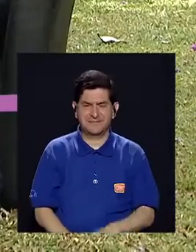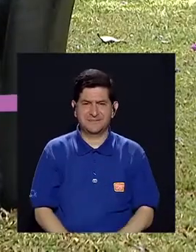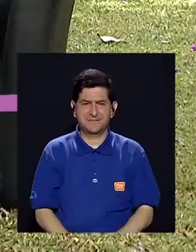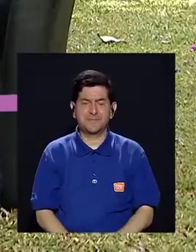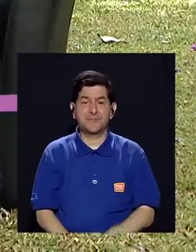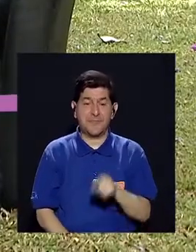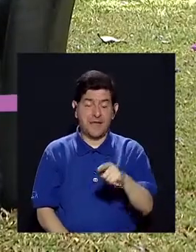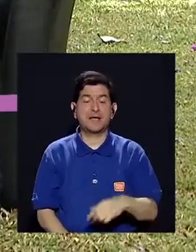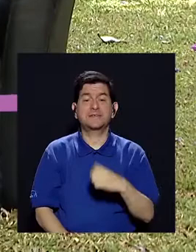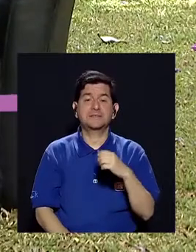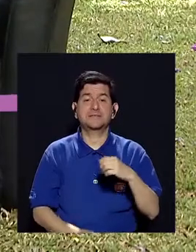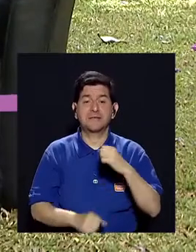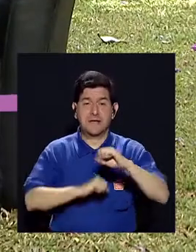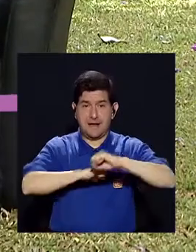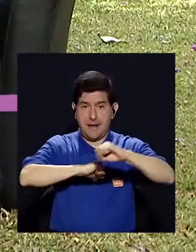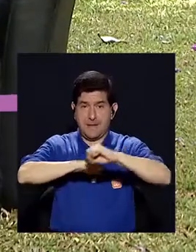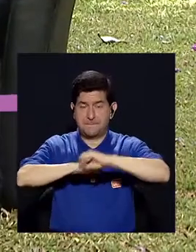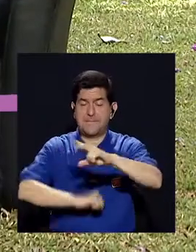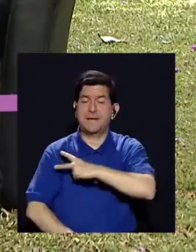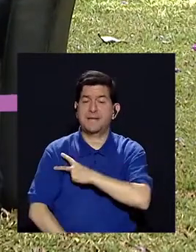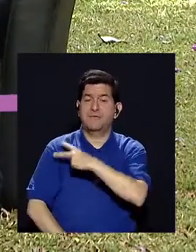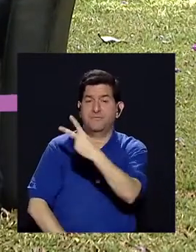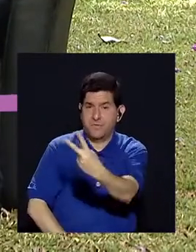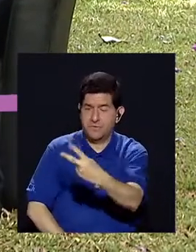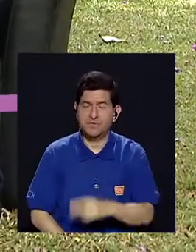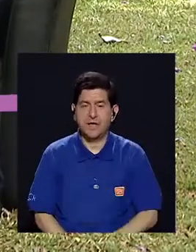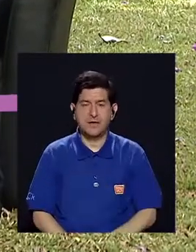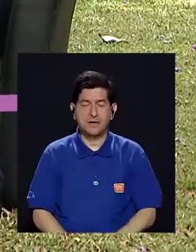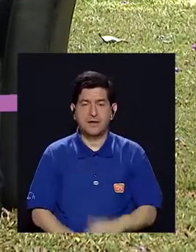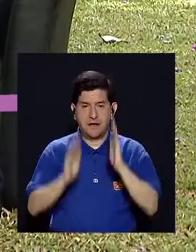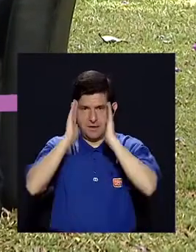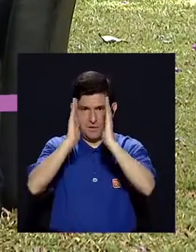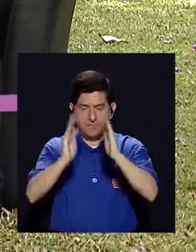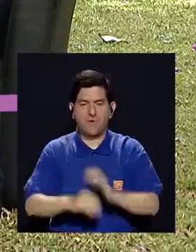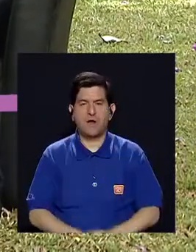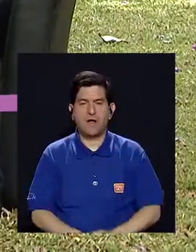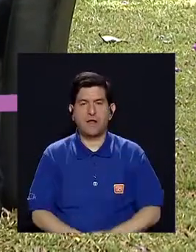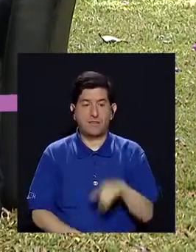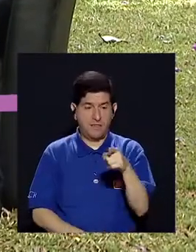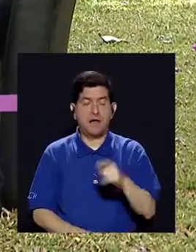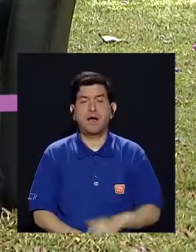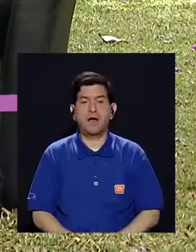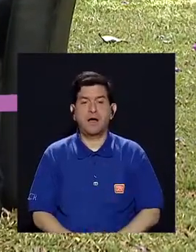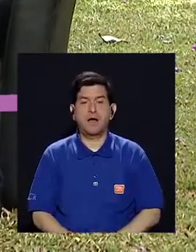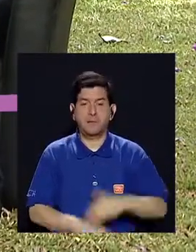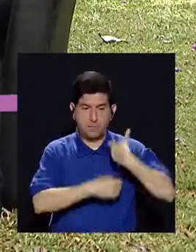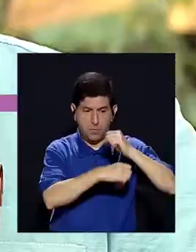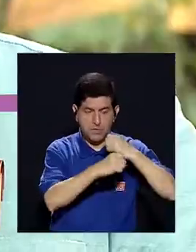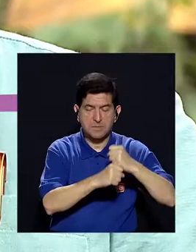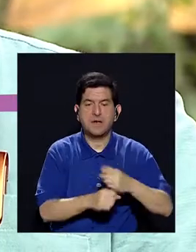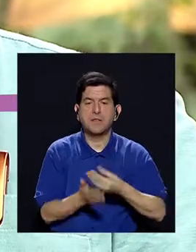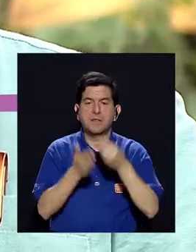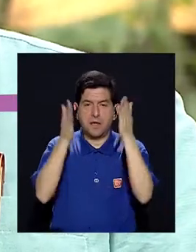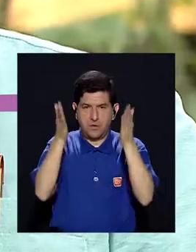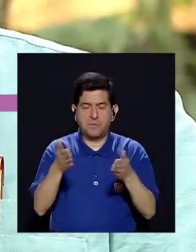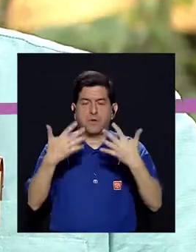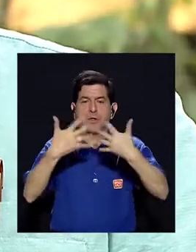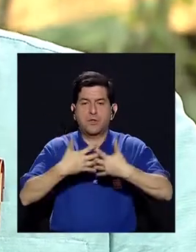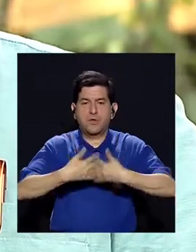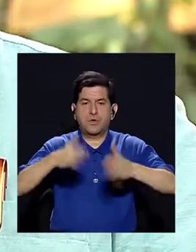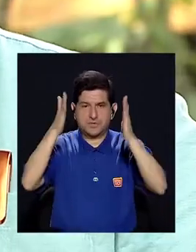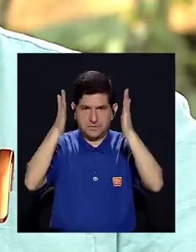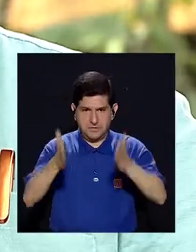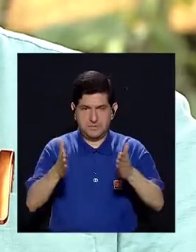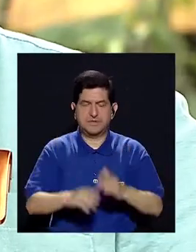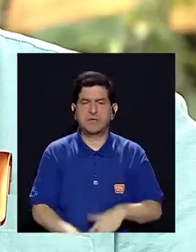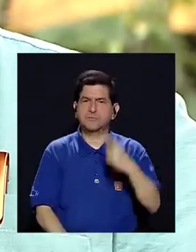solo uso, es una campaña voluntaria dirigida hacia las municipalidades, hacia los consumidores, hacia los